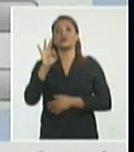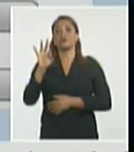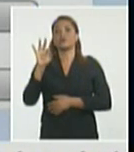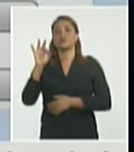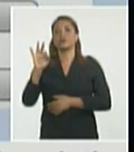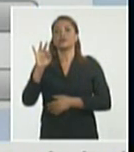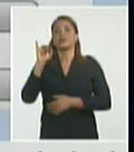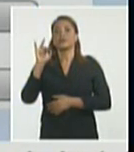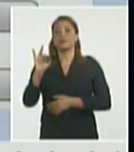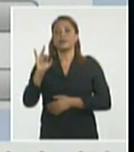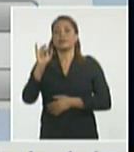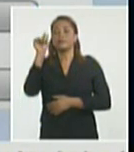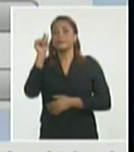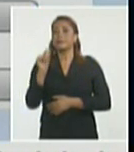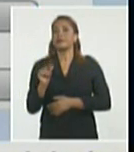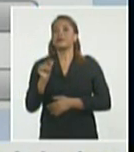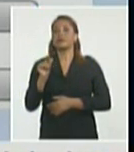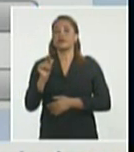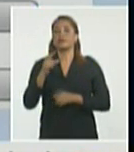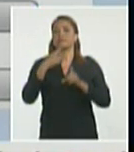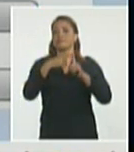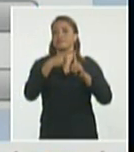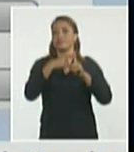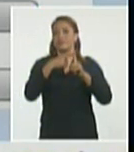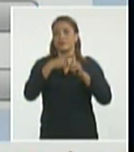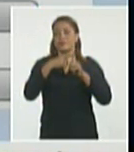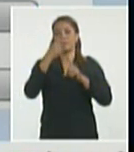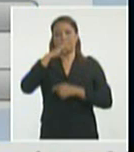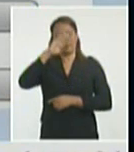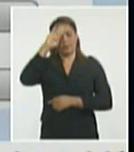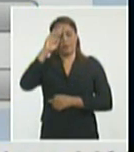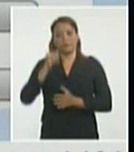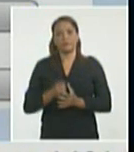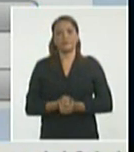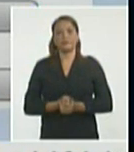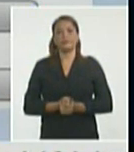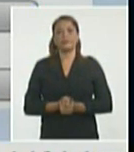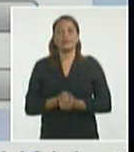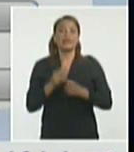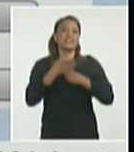281.887 personas en nuestro país con COVID-19. Esto hace que el